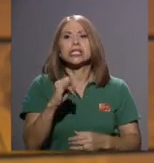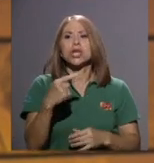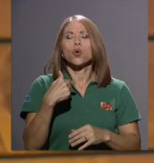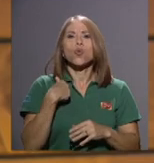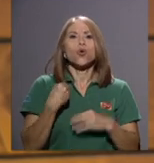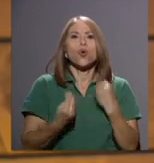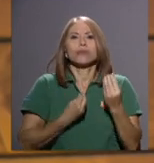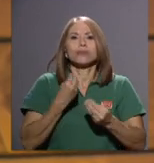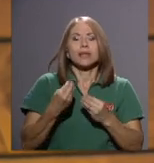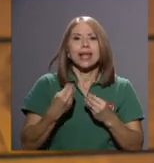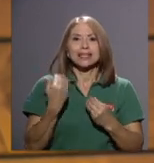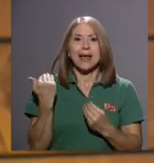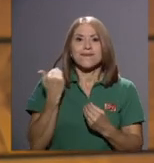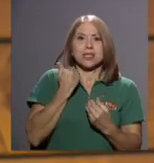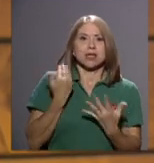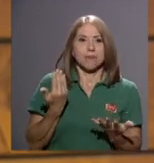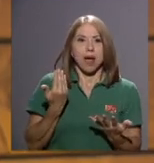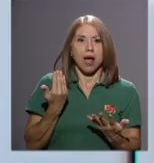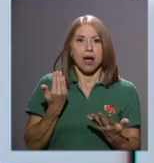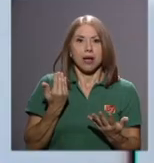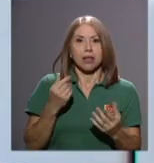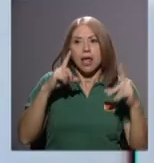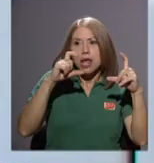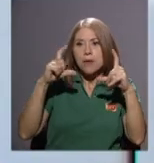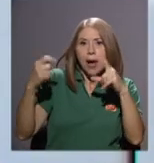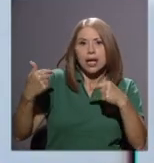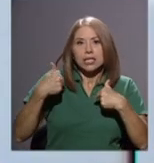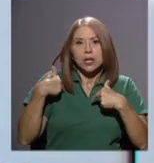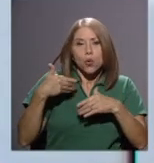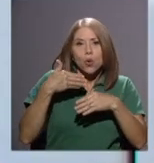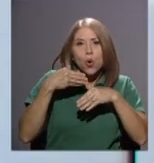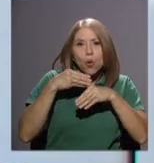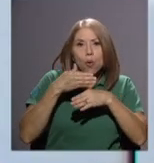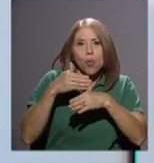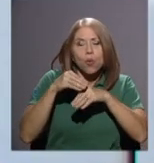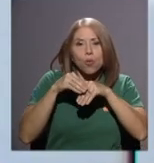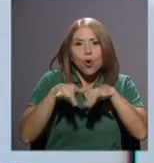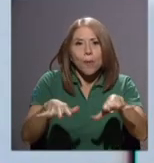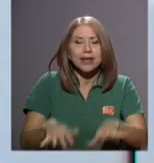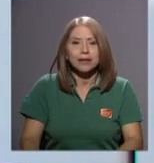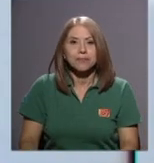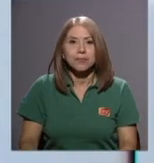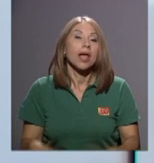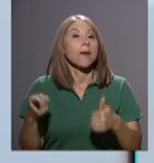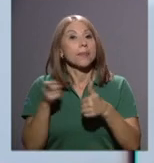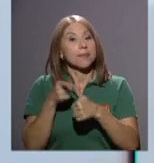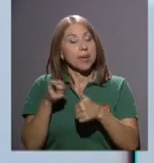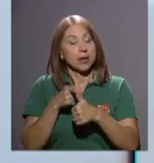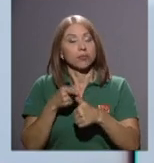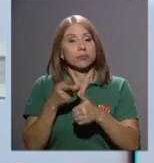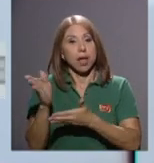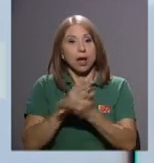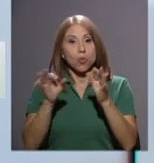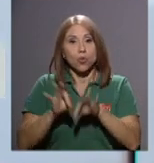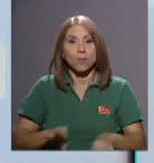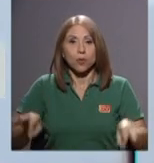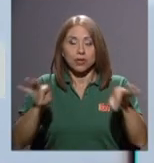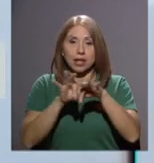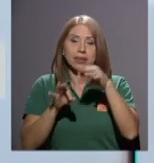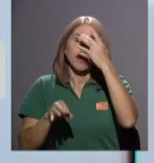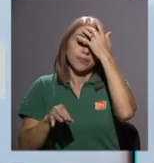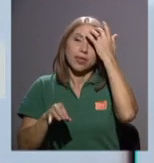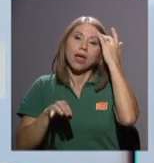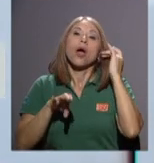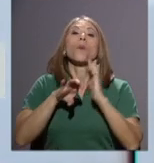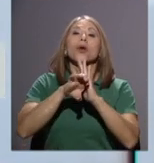compartir imágenes y todo esto? Muchas gracias. Lo primero es poner un contexto muy importante. Existe un ciudadano que utiliza